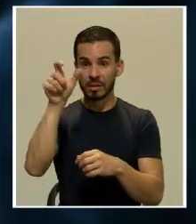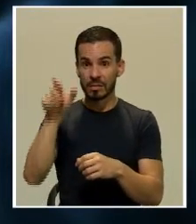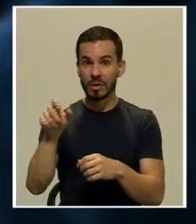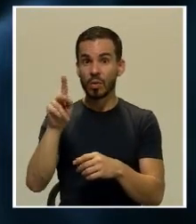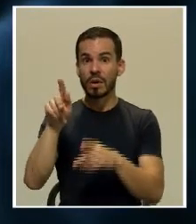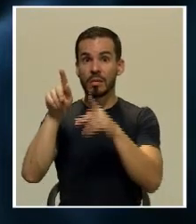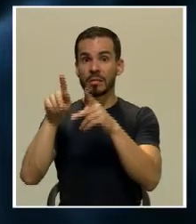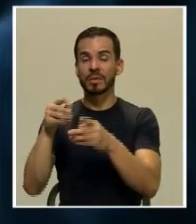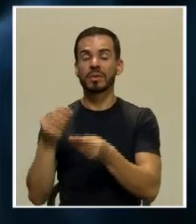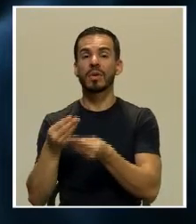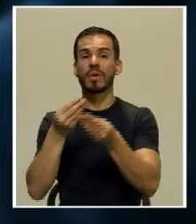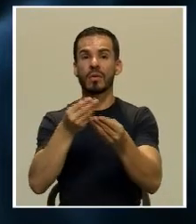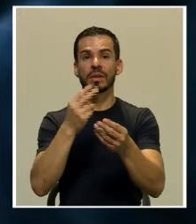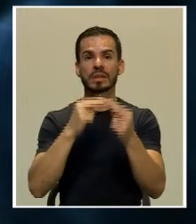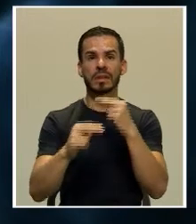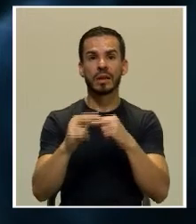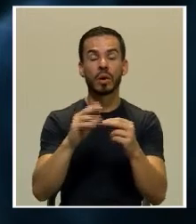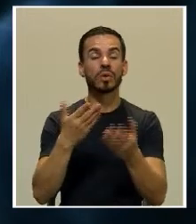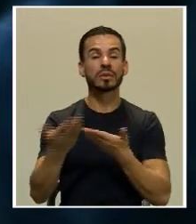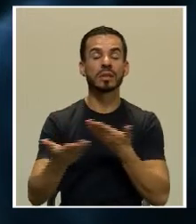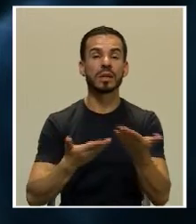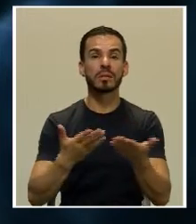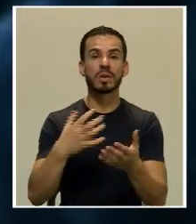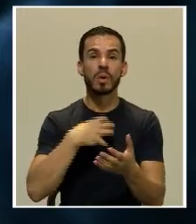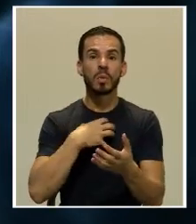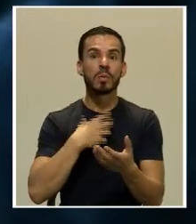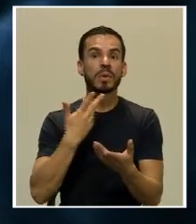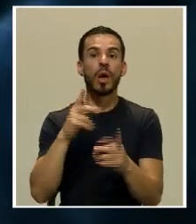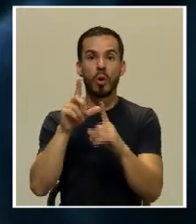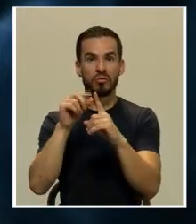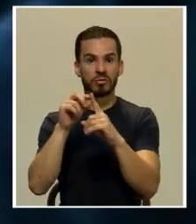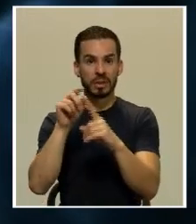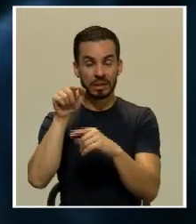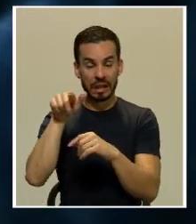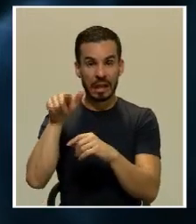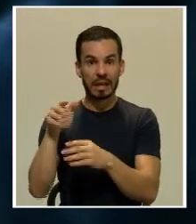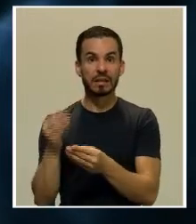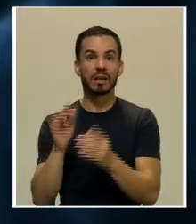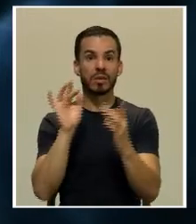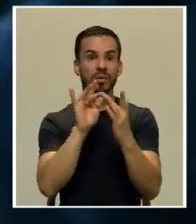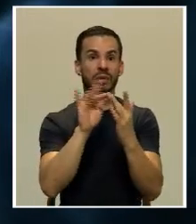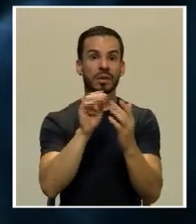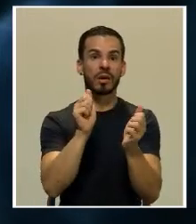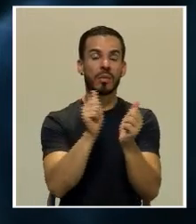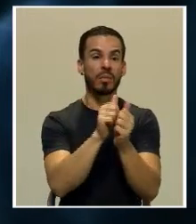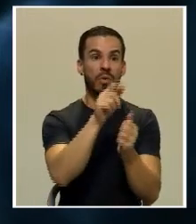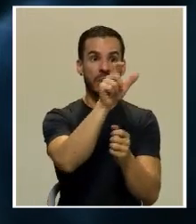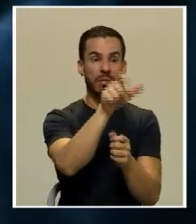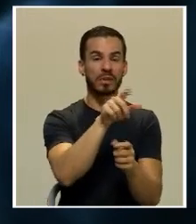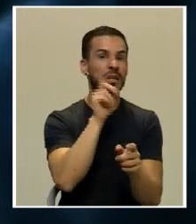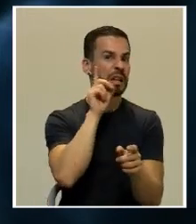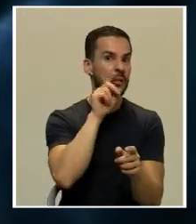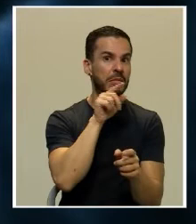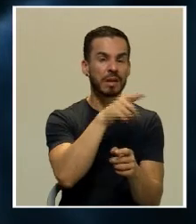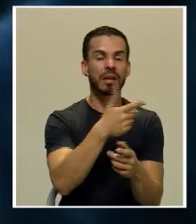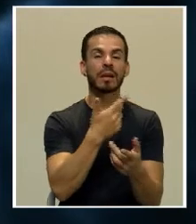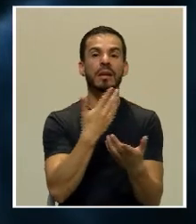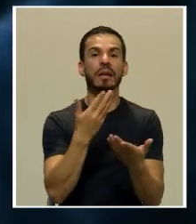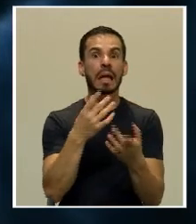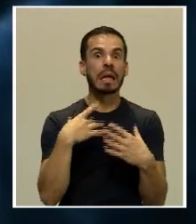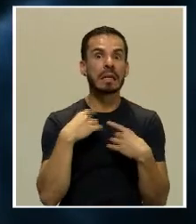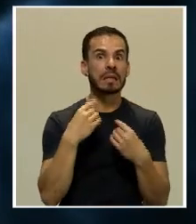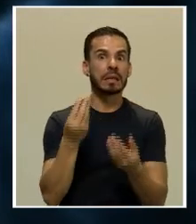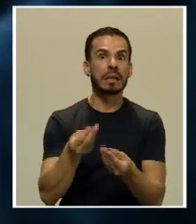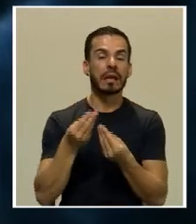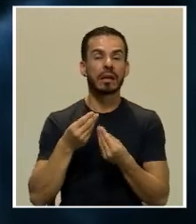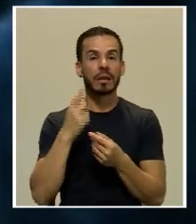víctima es una persona que ofrece un negocio o servicio, propiedad o arrendamiento. Esta persona es contactada por el estafador, que finge interés en